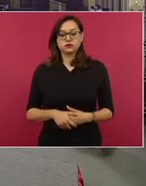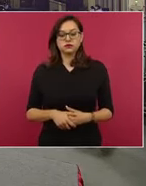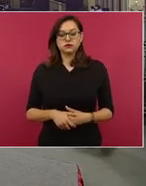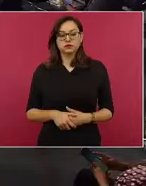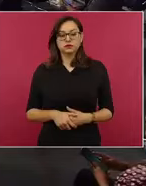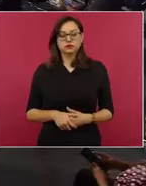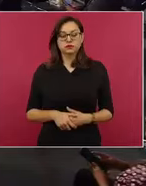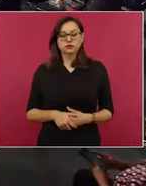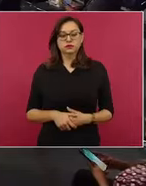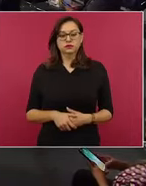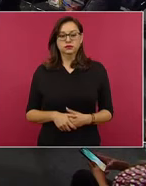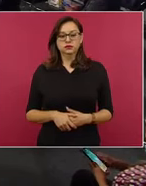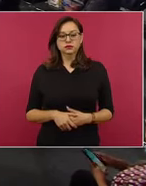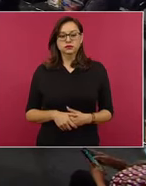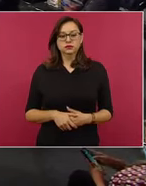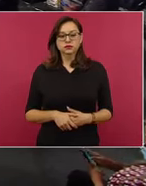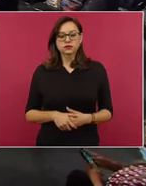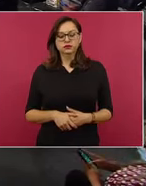abrir para